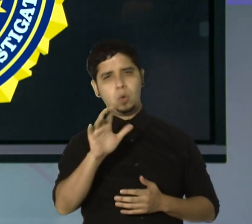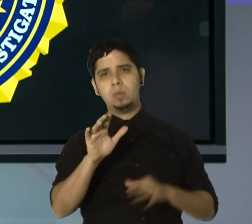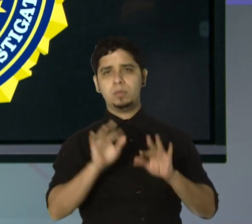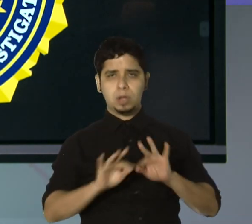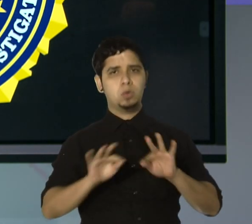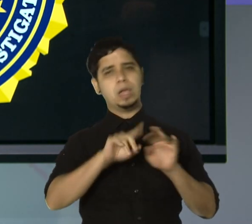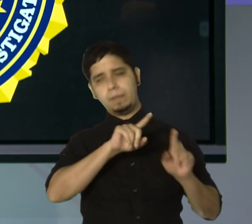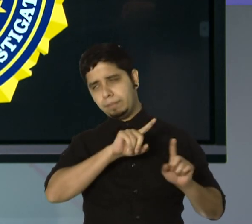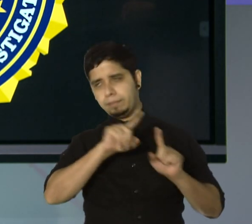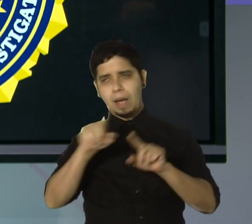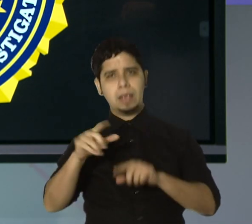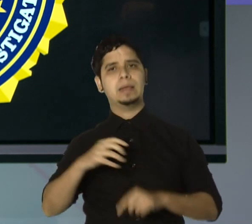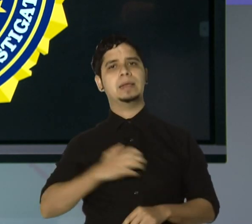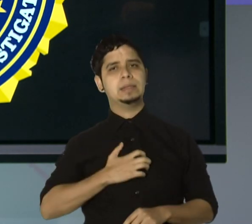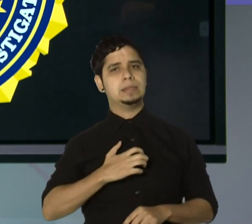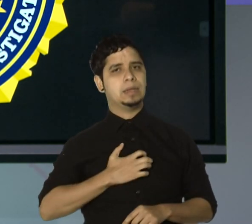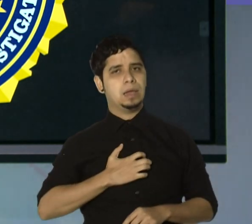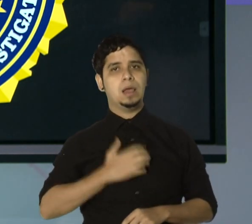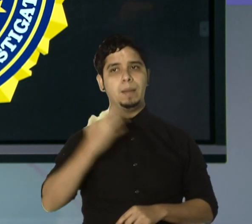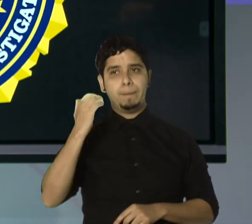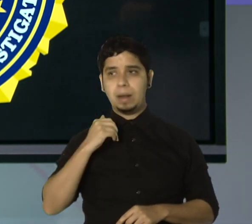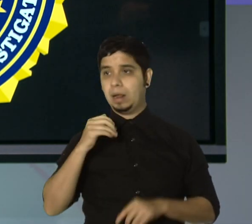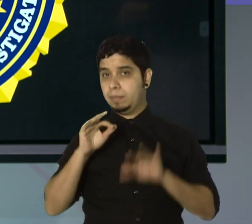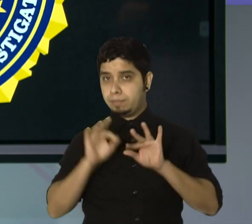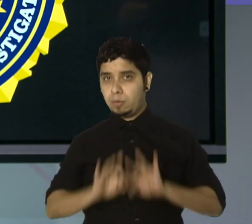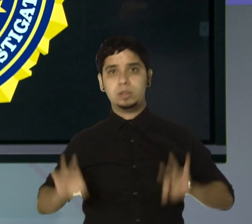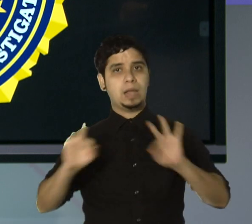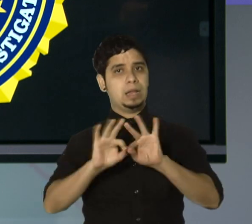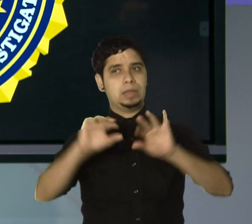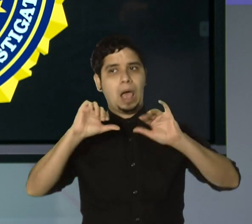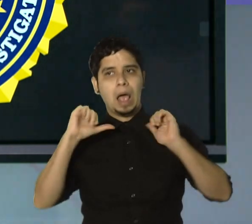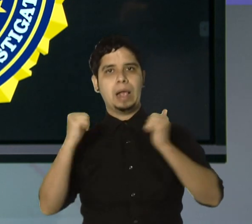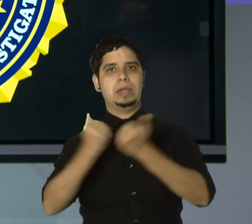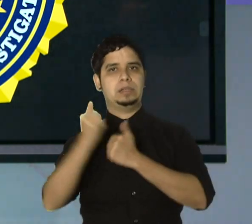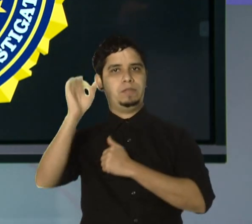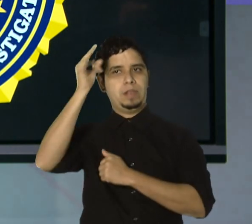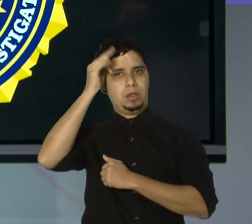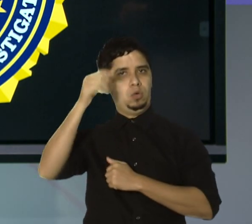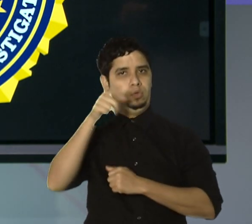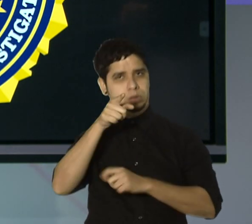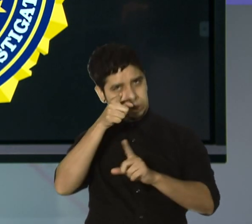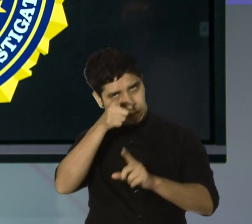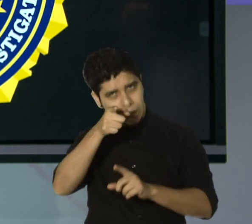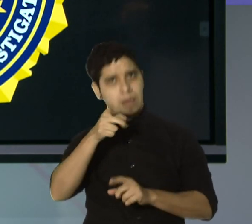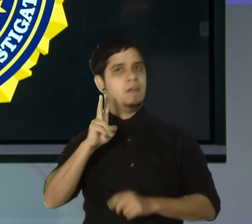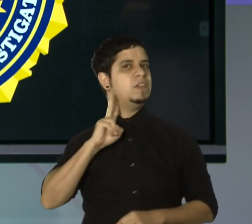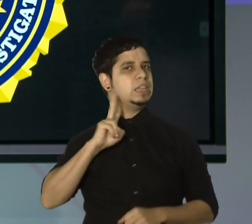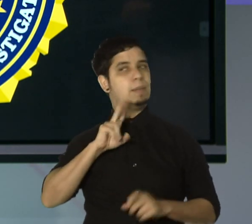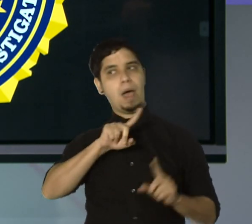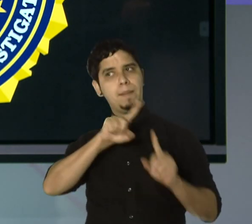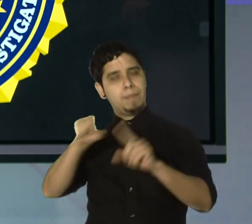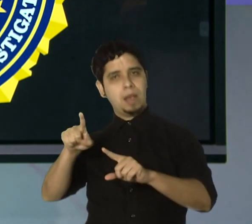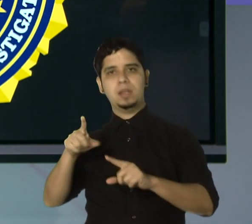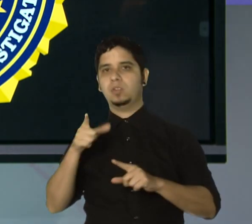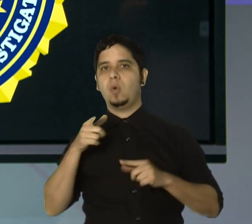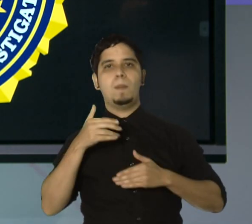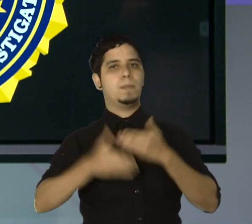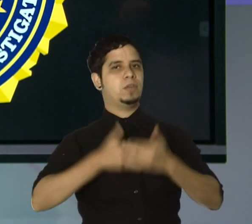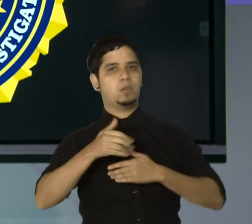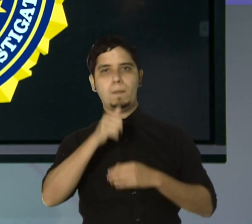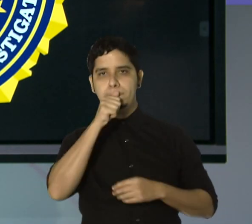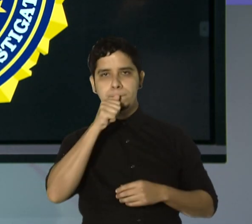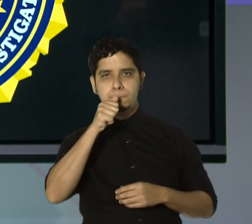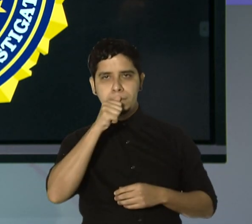impune y es importante para las agencias federales que usted vaya, ¿verdad? Esto es un proceso anónimo, ¿verdad? Que